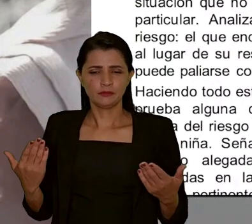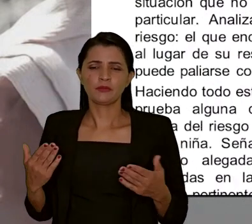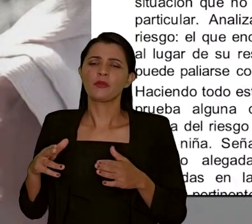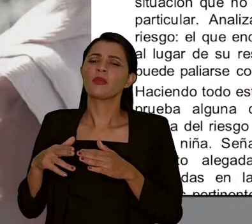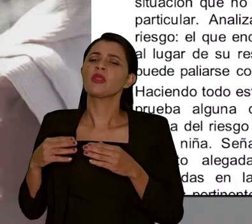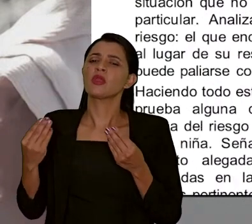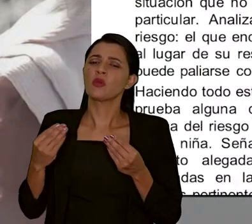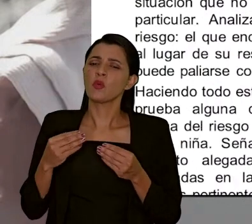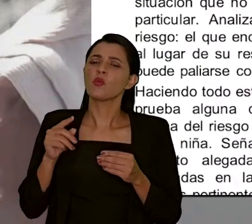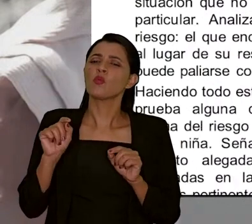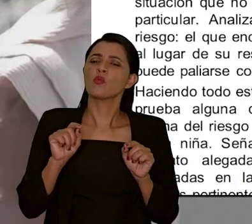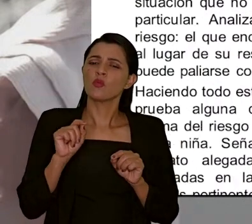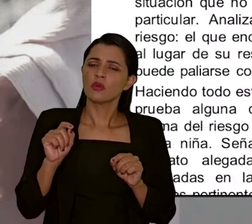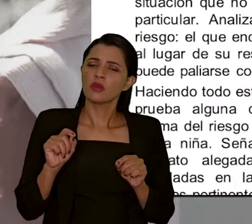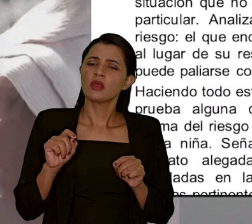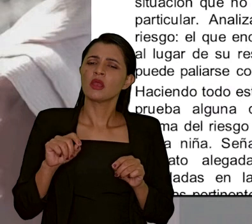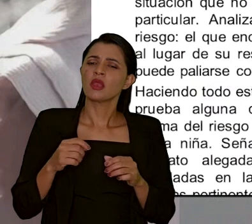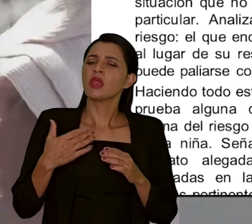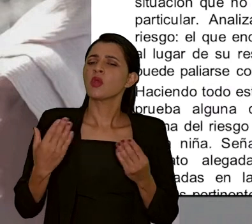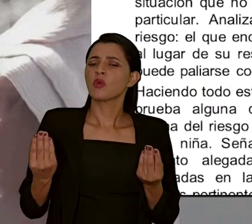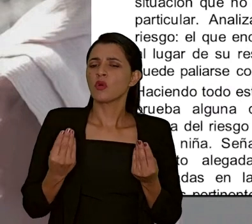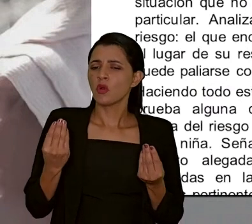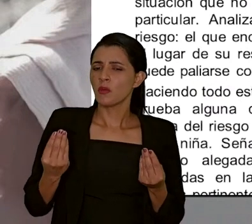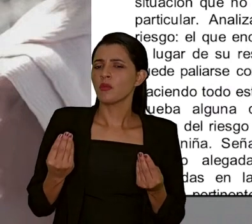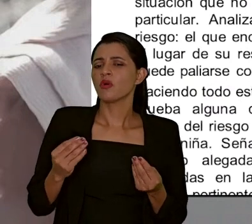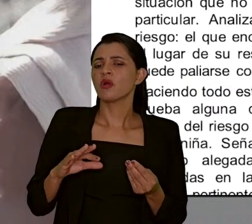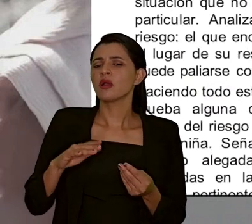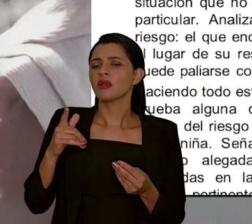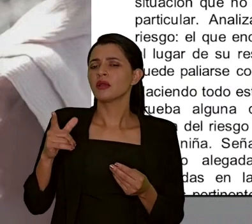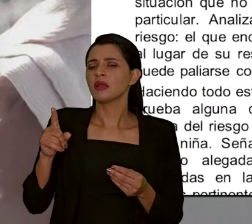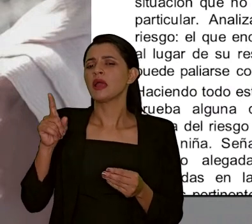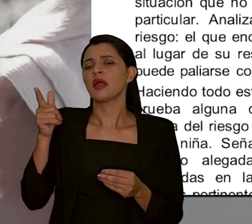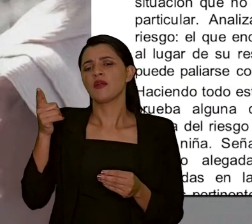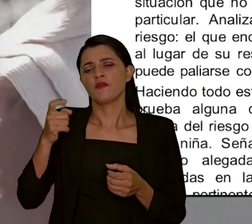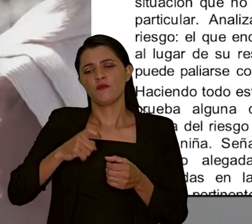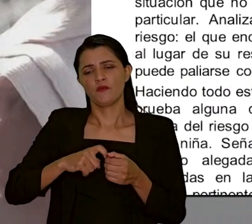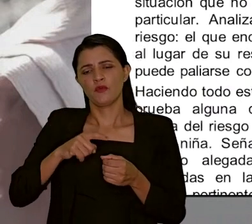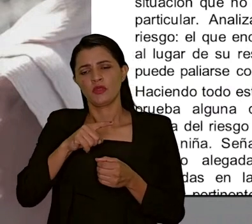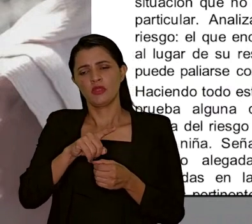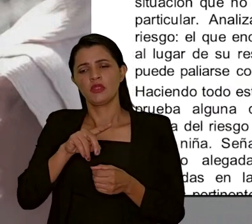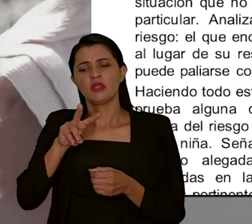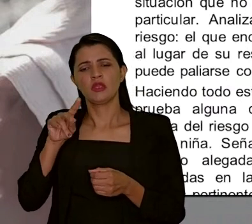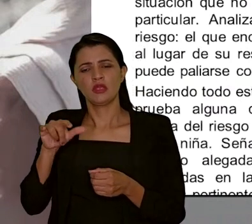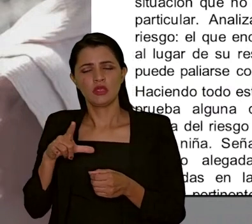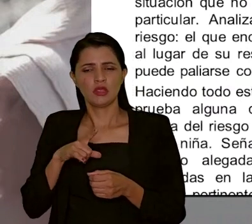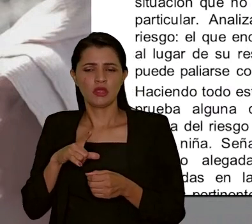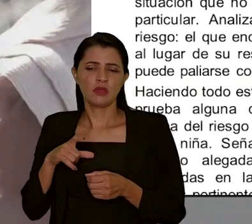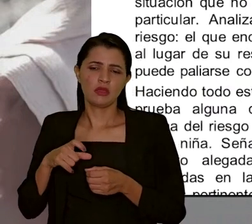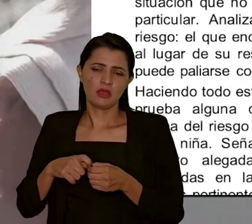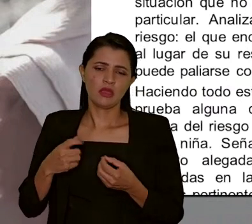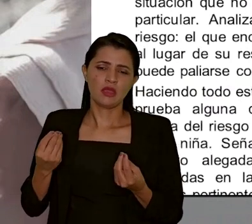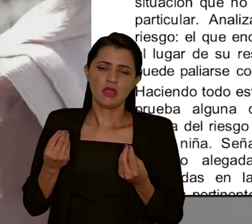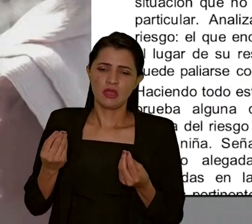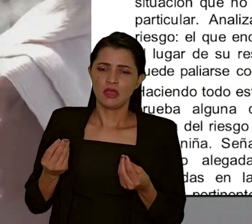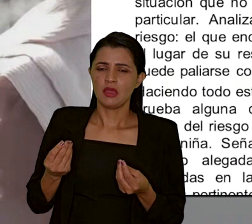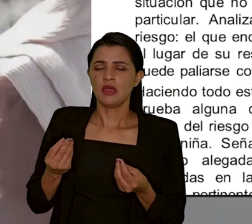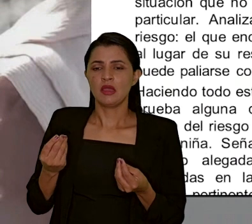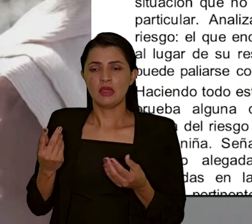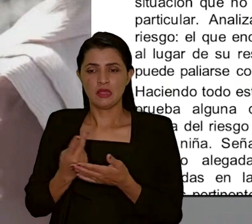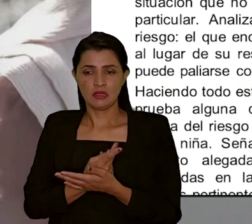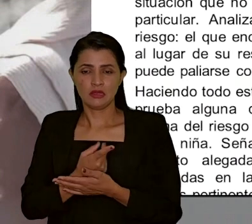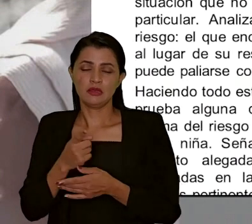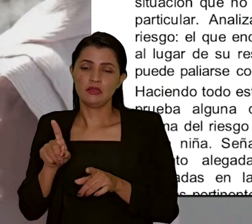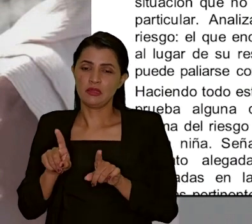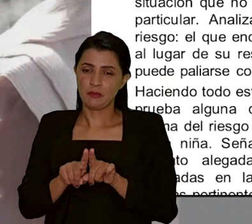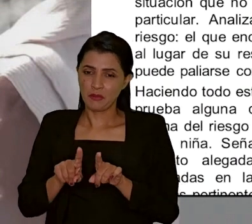califica al riesgo y no al daño al niño, por lo que el riesgo debe ser real y alcanzar un nivel de gravedad tal